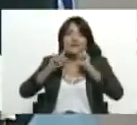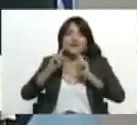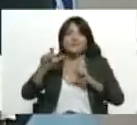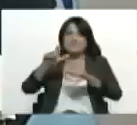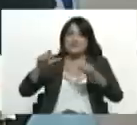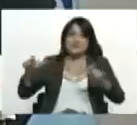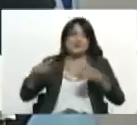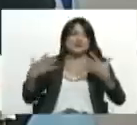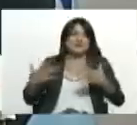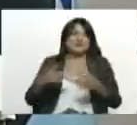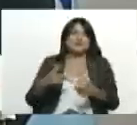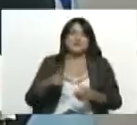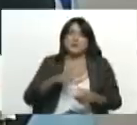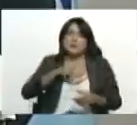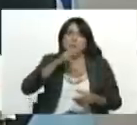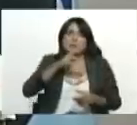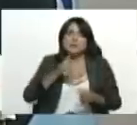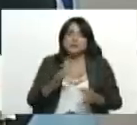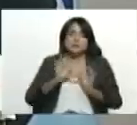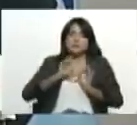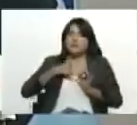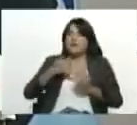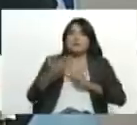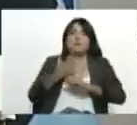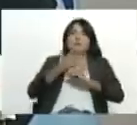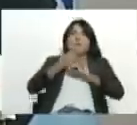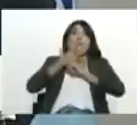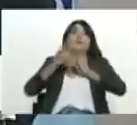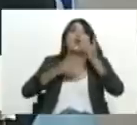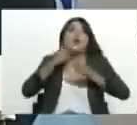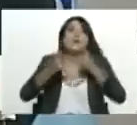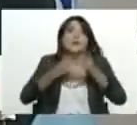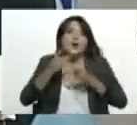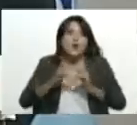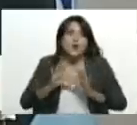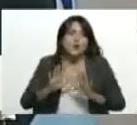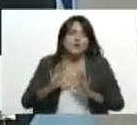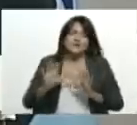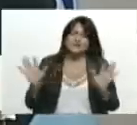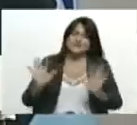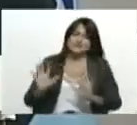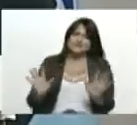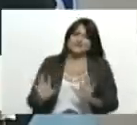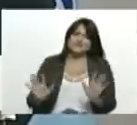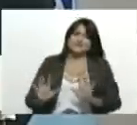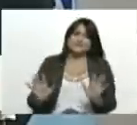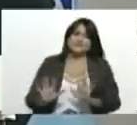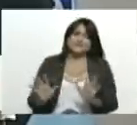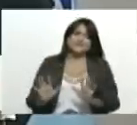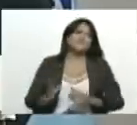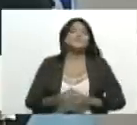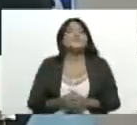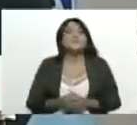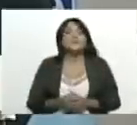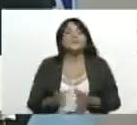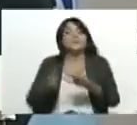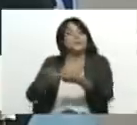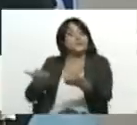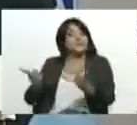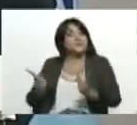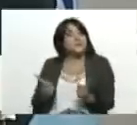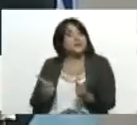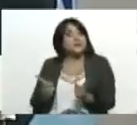añado agarran y se autocalifican que los persiguen No chico son simplemente